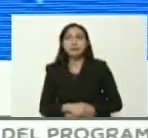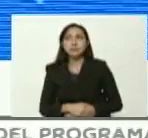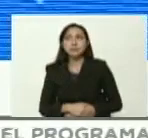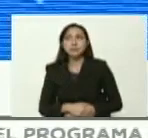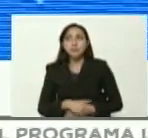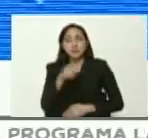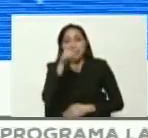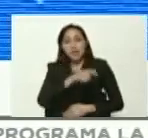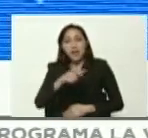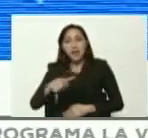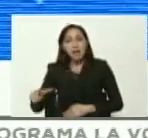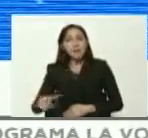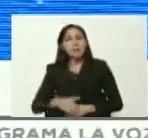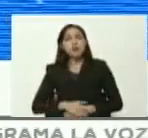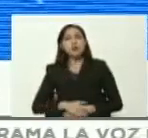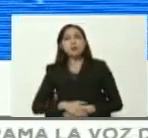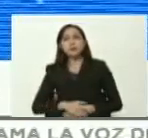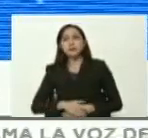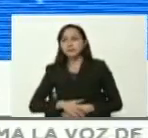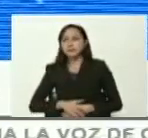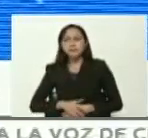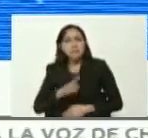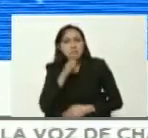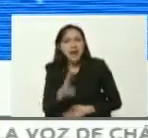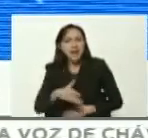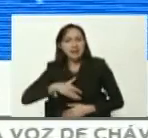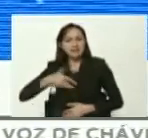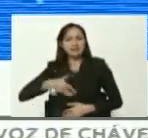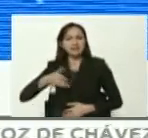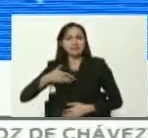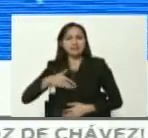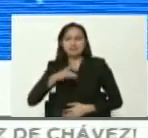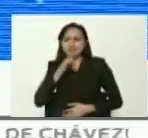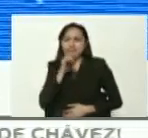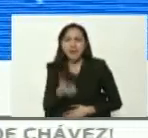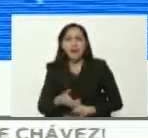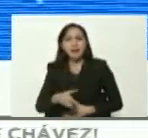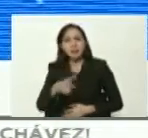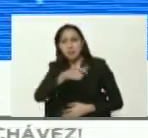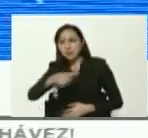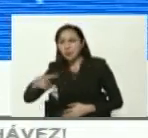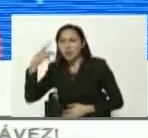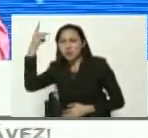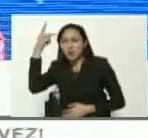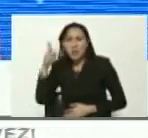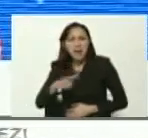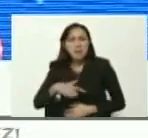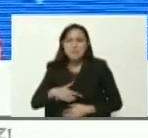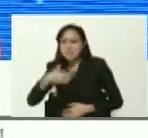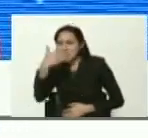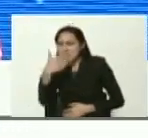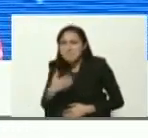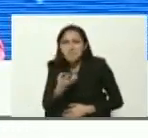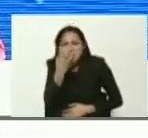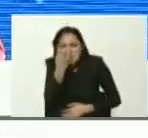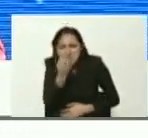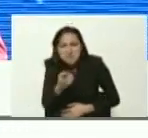gente estuviera en un estado de malestar, de malestar psicológico, de malestar